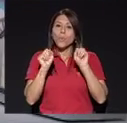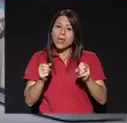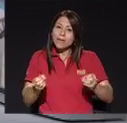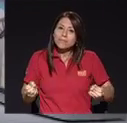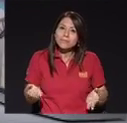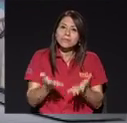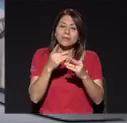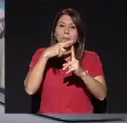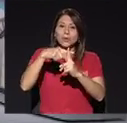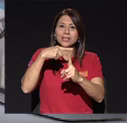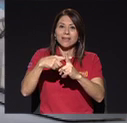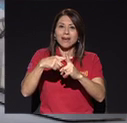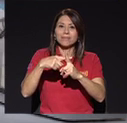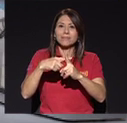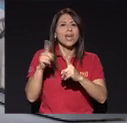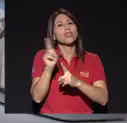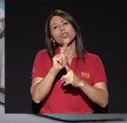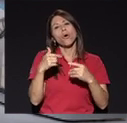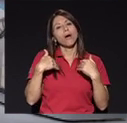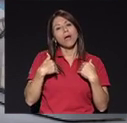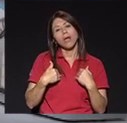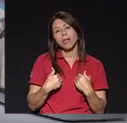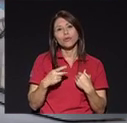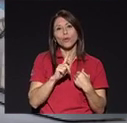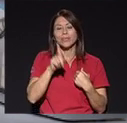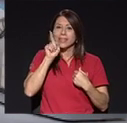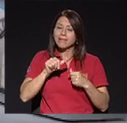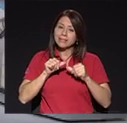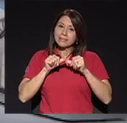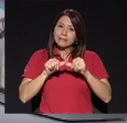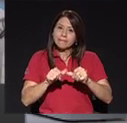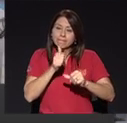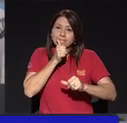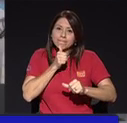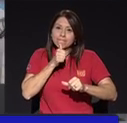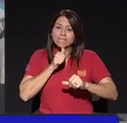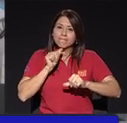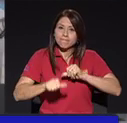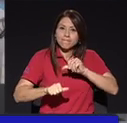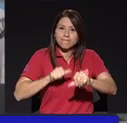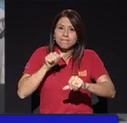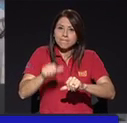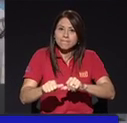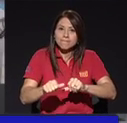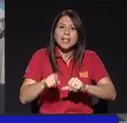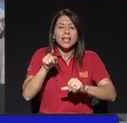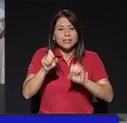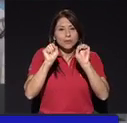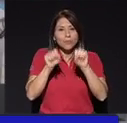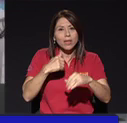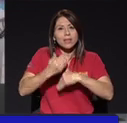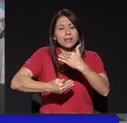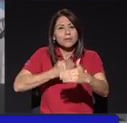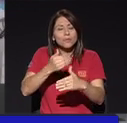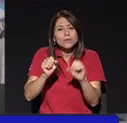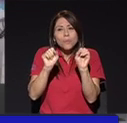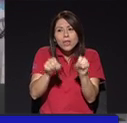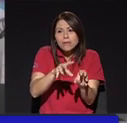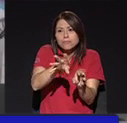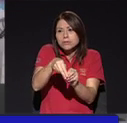sistema, no desanimarse y ser perseverantes. Creo que eso va a ser el imán que nos va a permitir unir a otras